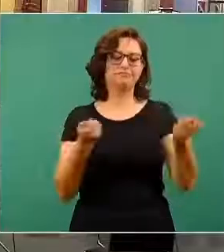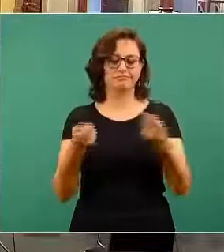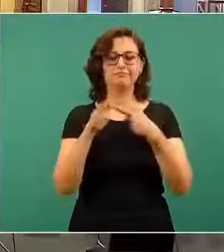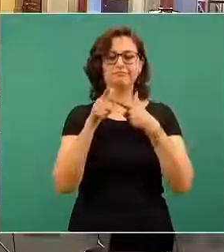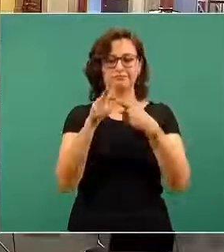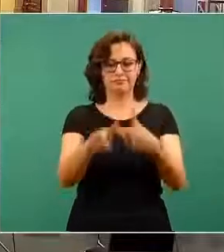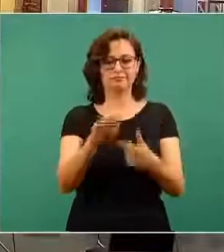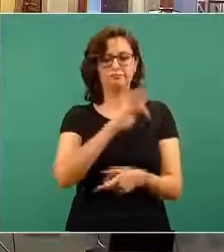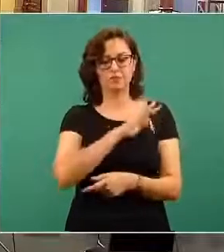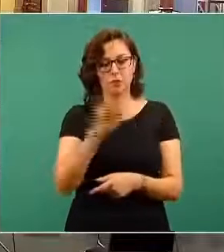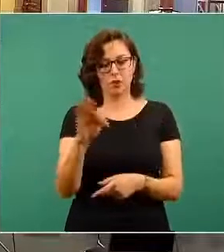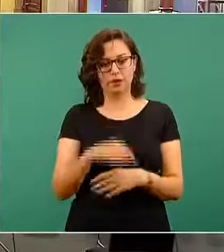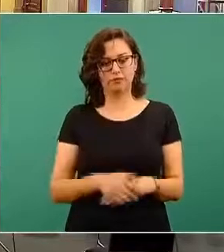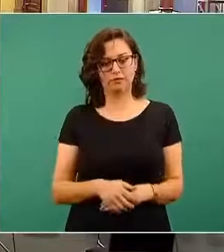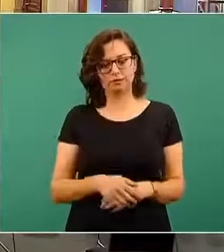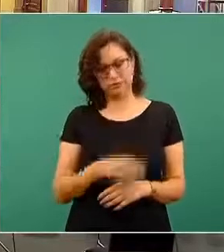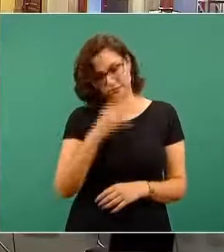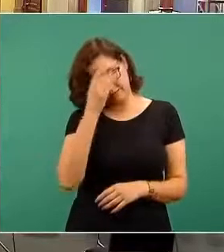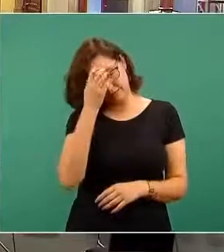hoy.